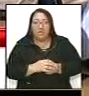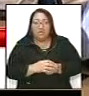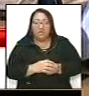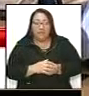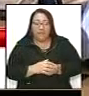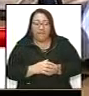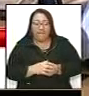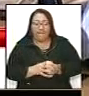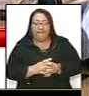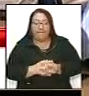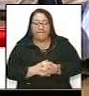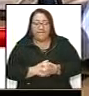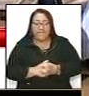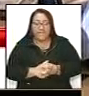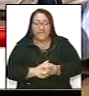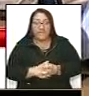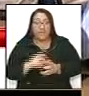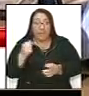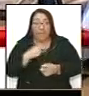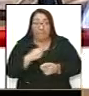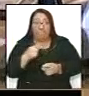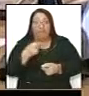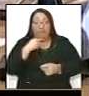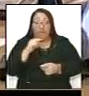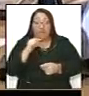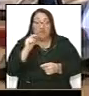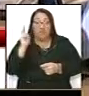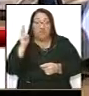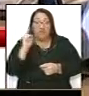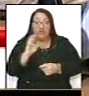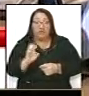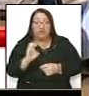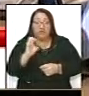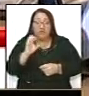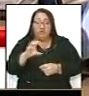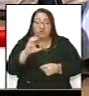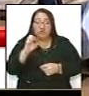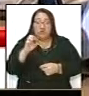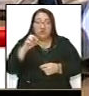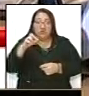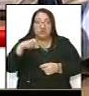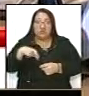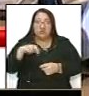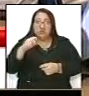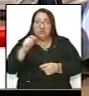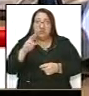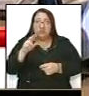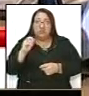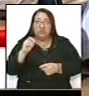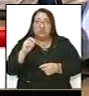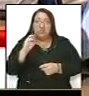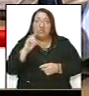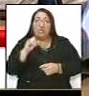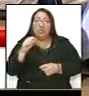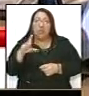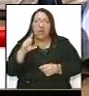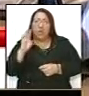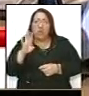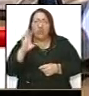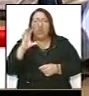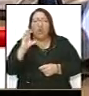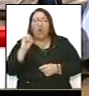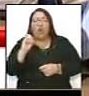quien es profesora de CEPRO La Pascana de la UGEL 4,